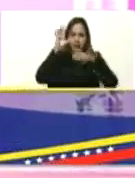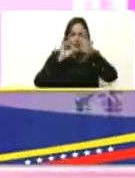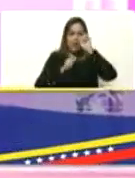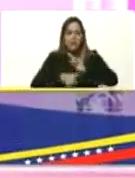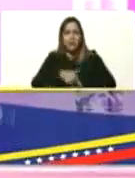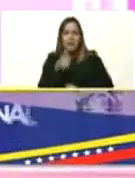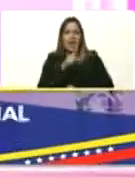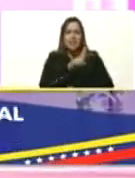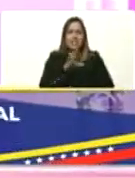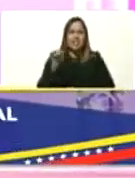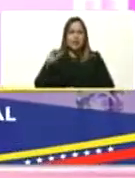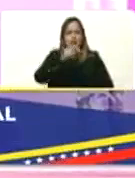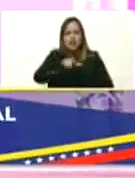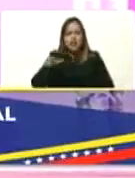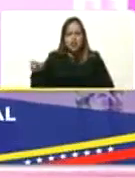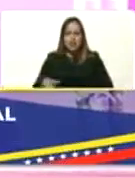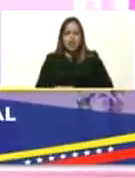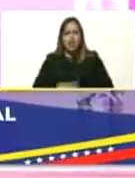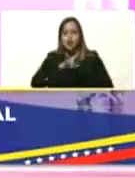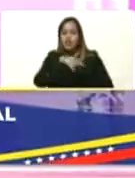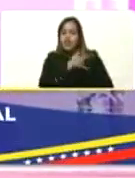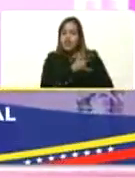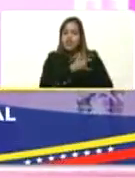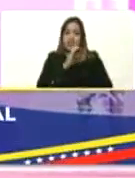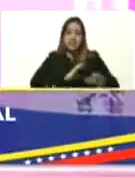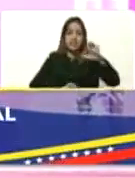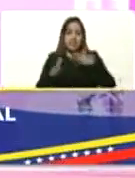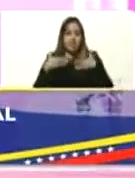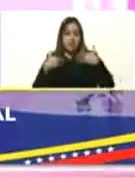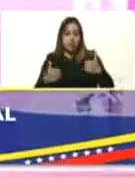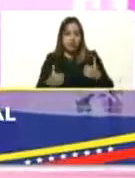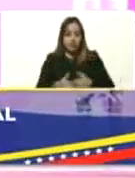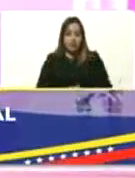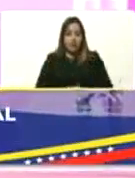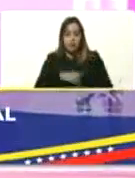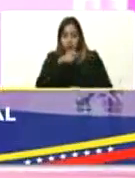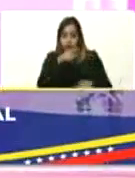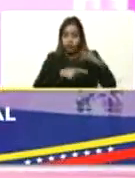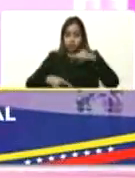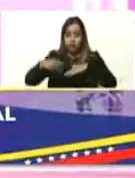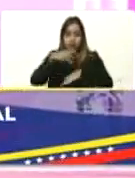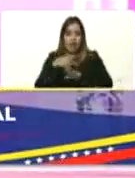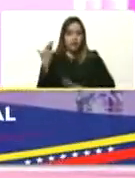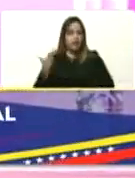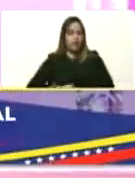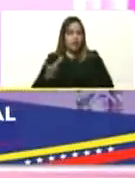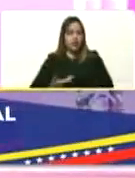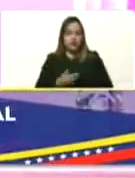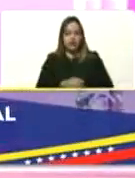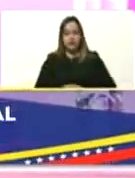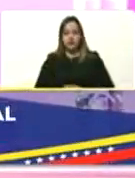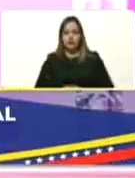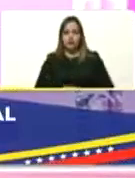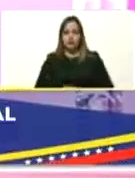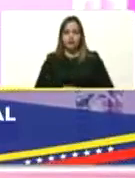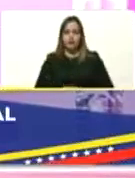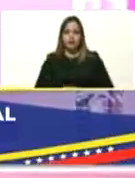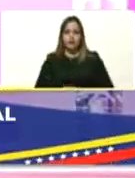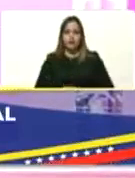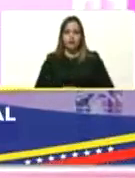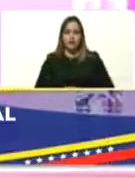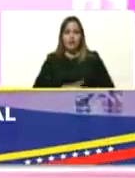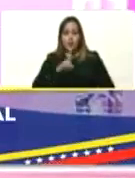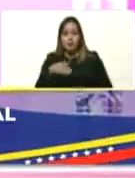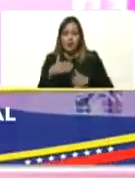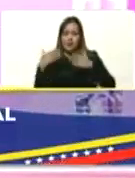100 muchachos en formación en la Universidad de la Ciencia de la Salud para estos posgrados que son tan importantes. Y nuestra